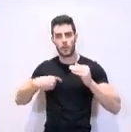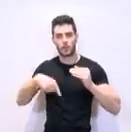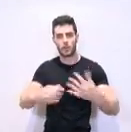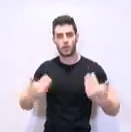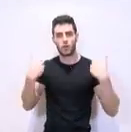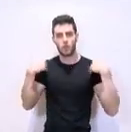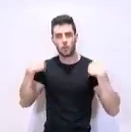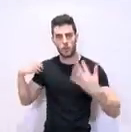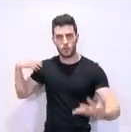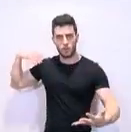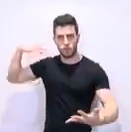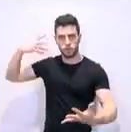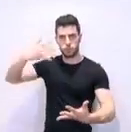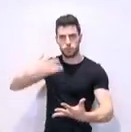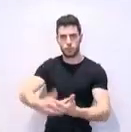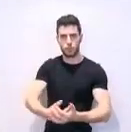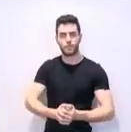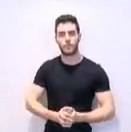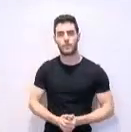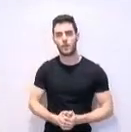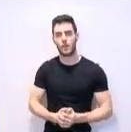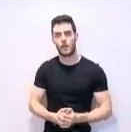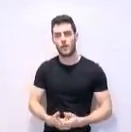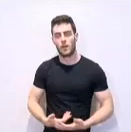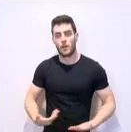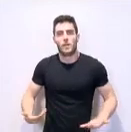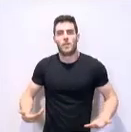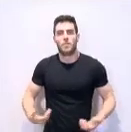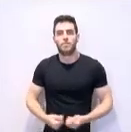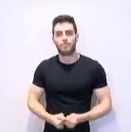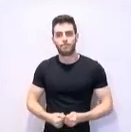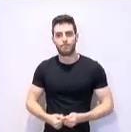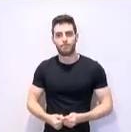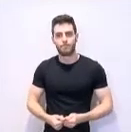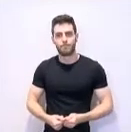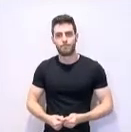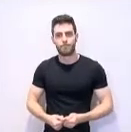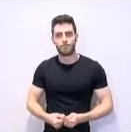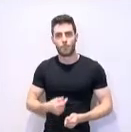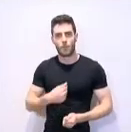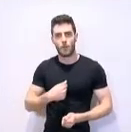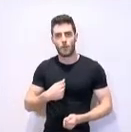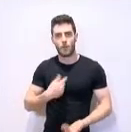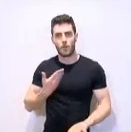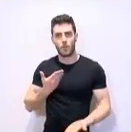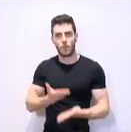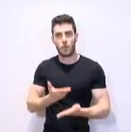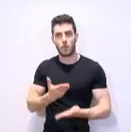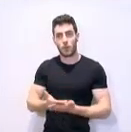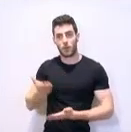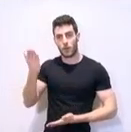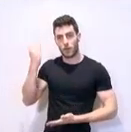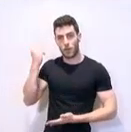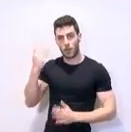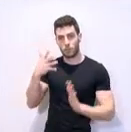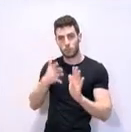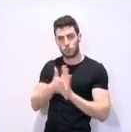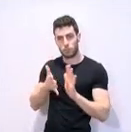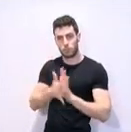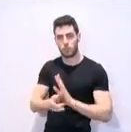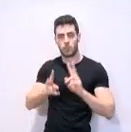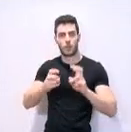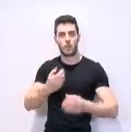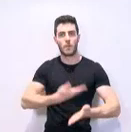sufriendo. Y es que hablaba en la proposición anterior de la